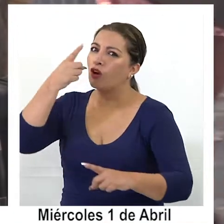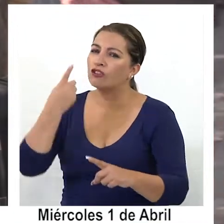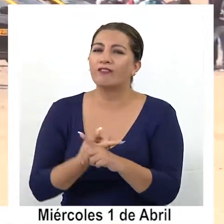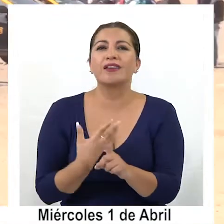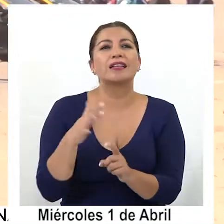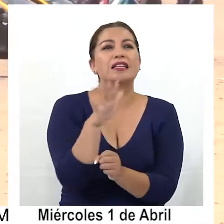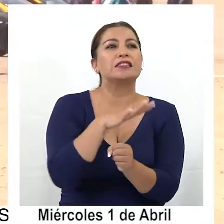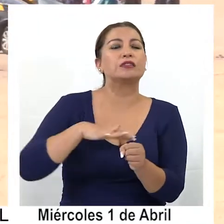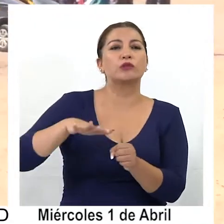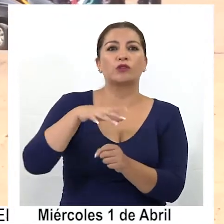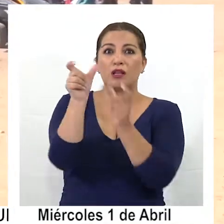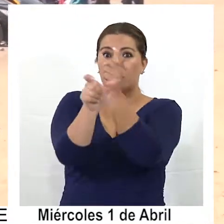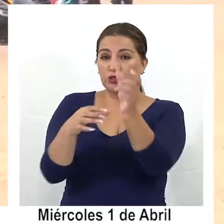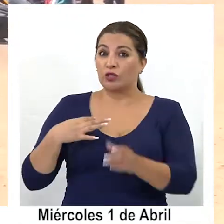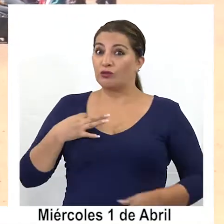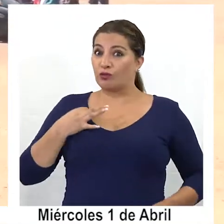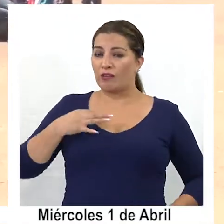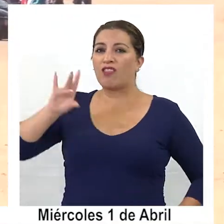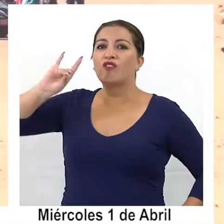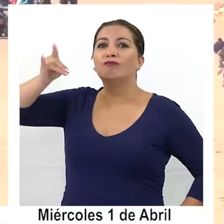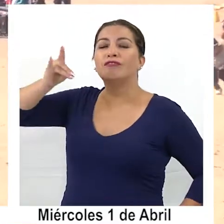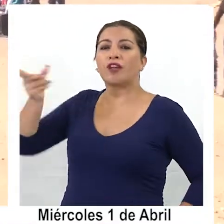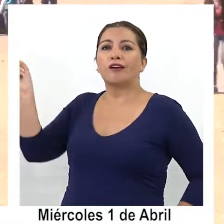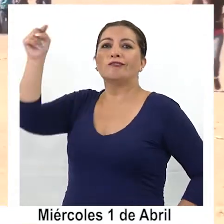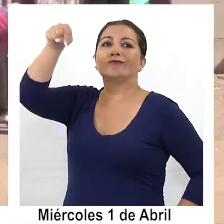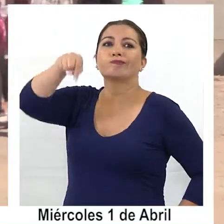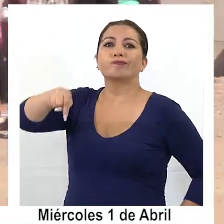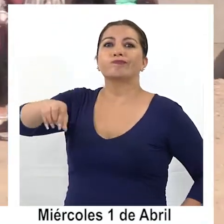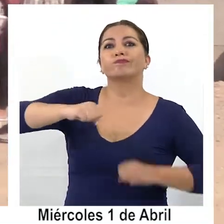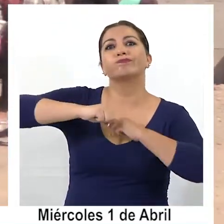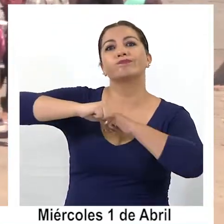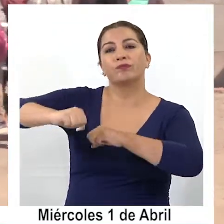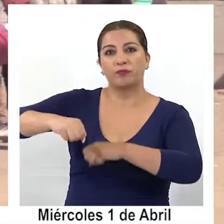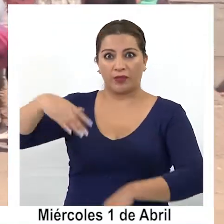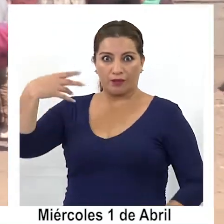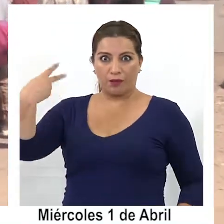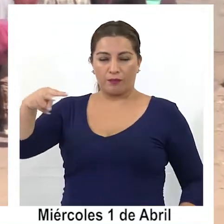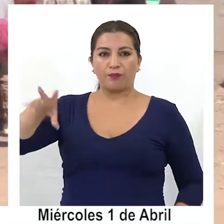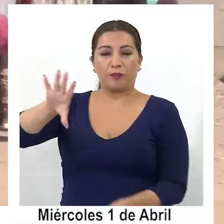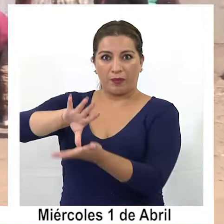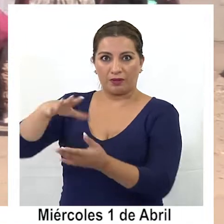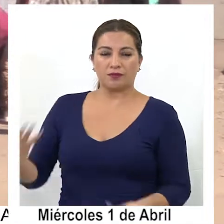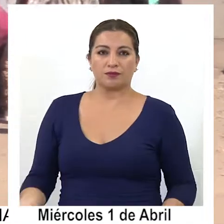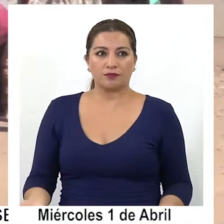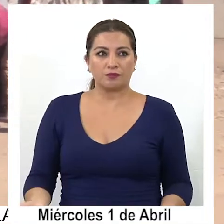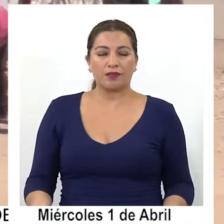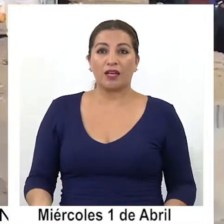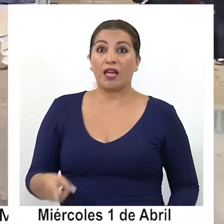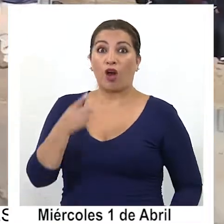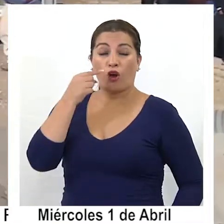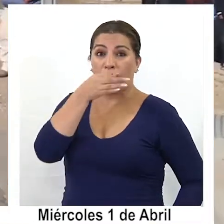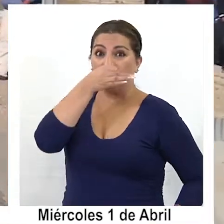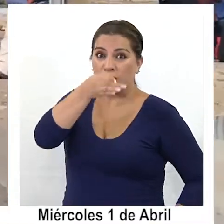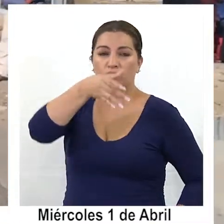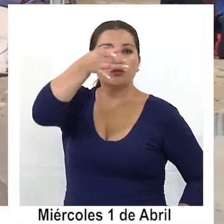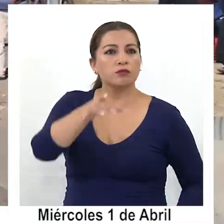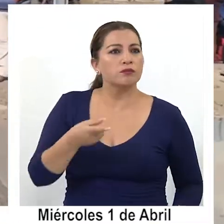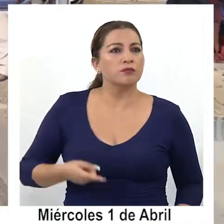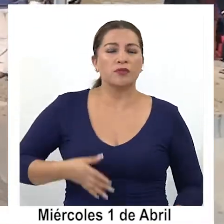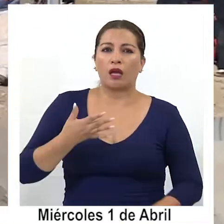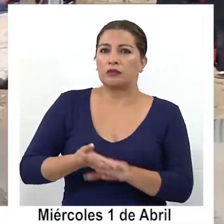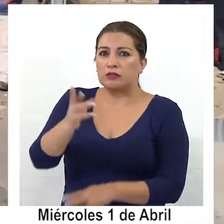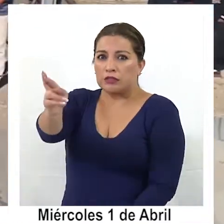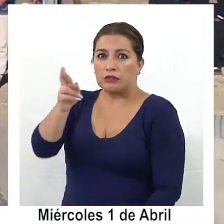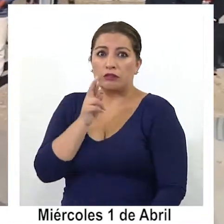enfrentando los ciudadanos bolivianos, cuyo ingreso es rechazado en su país. Al respecto, señaló que solo han tenido